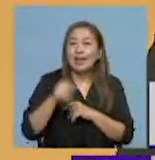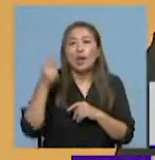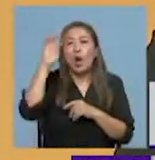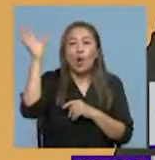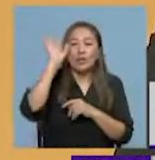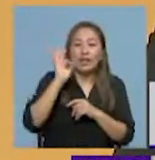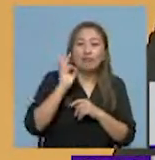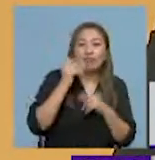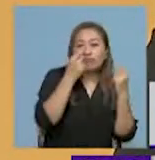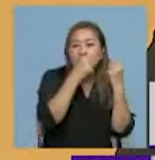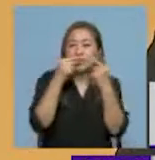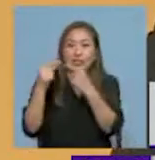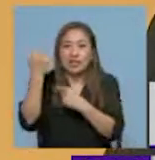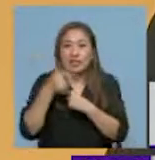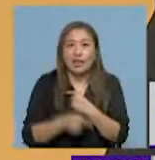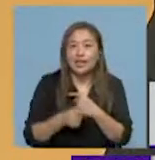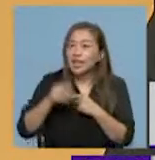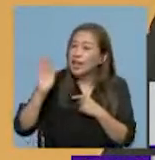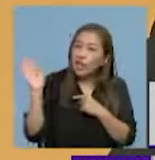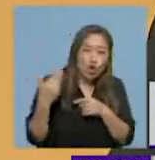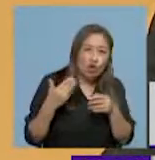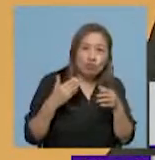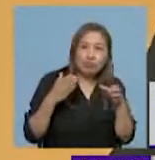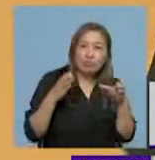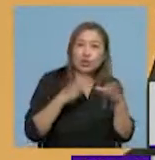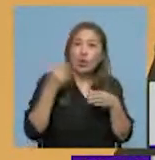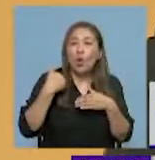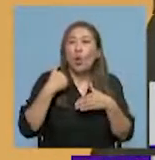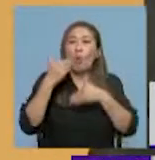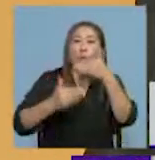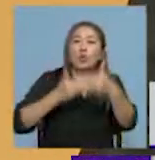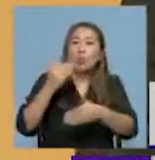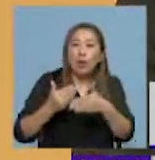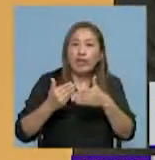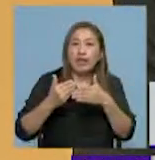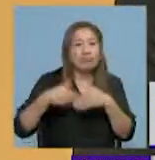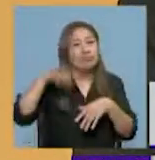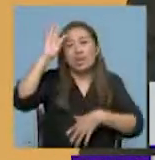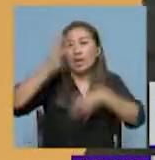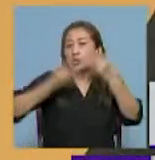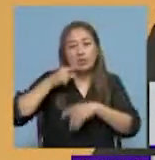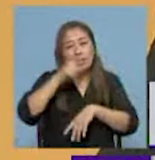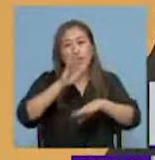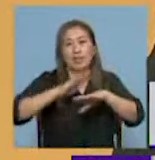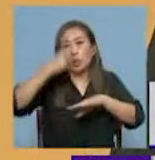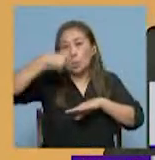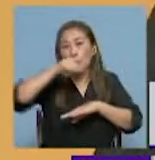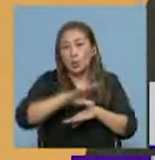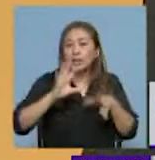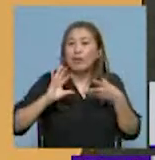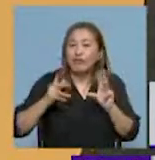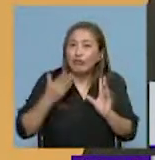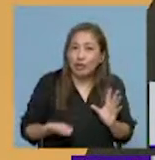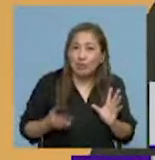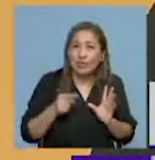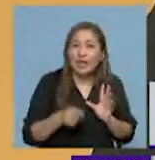ahora en todos los casos proceda a una proceda termina judicial izado y procede de esta manera no con lo cual